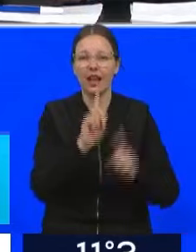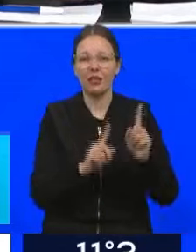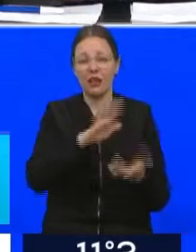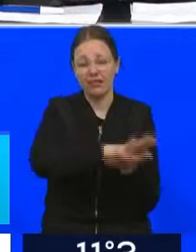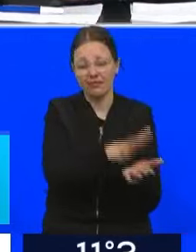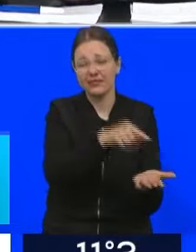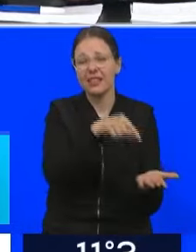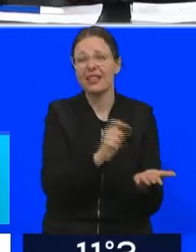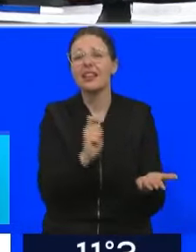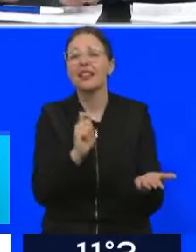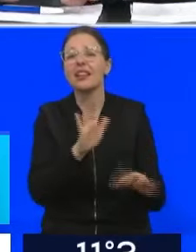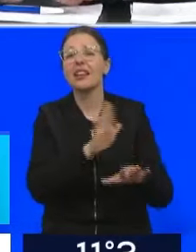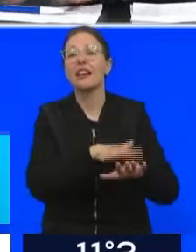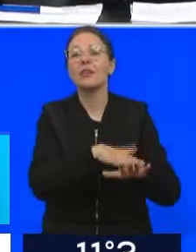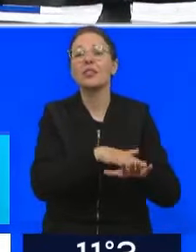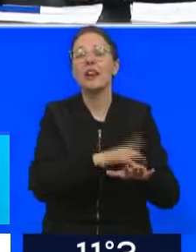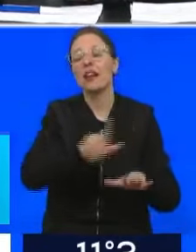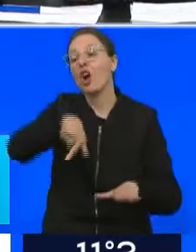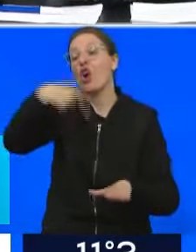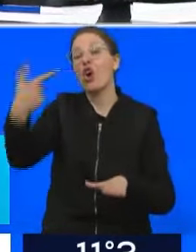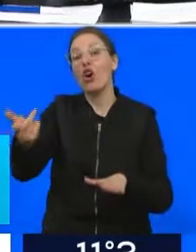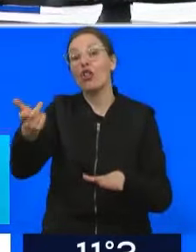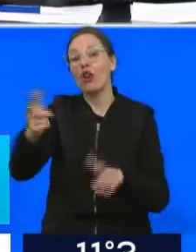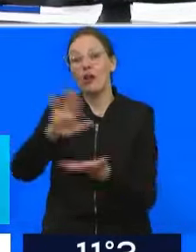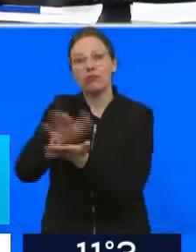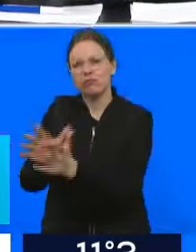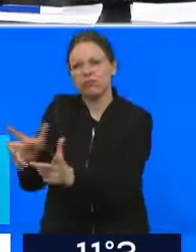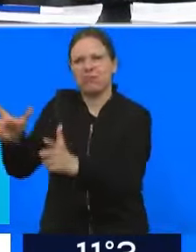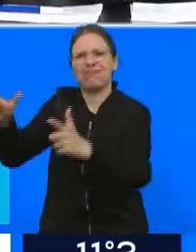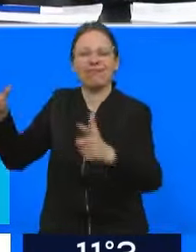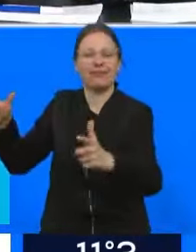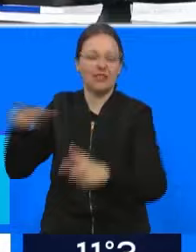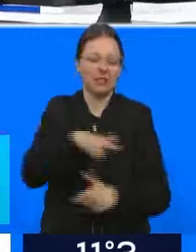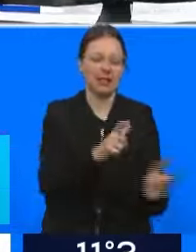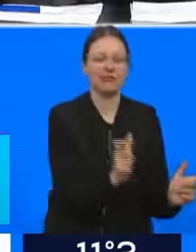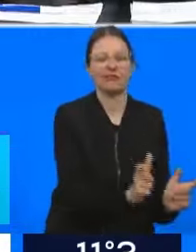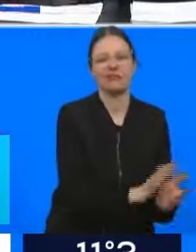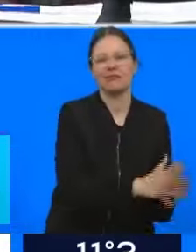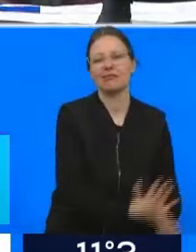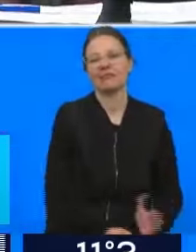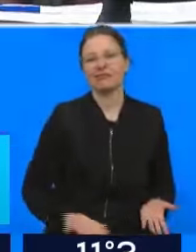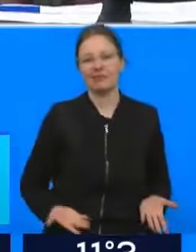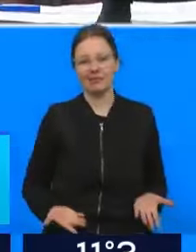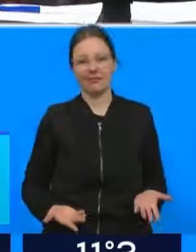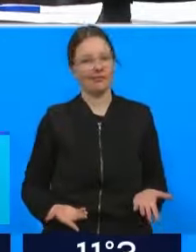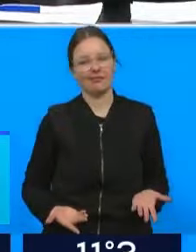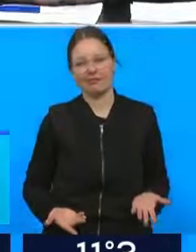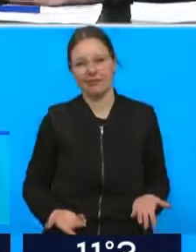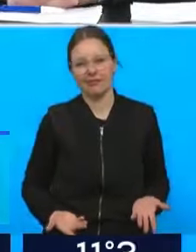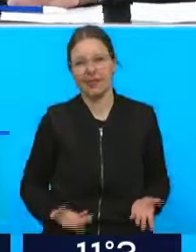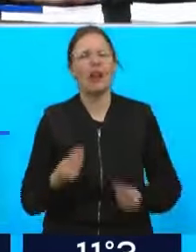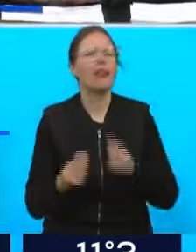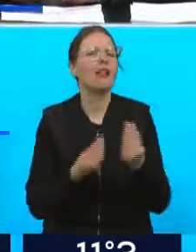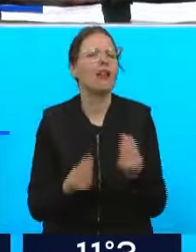en manos de gente más poderosa, que cada vez también son menos. Entonces, y que tienen otra espalda y que pueden bancar la que venga, ¿no? ¿Y qué